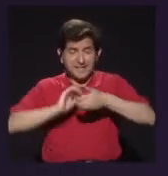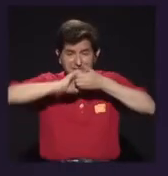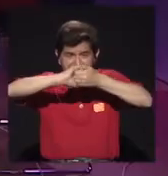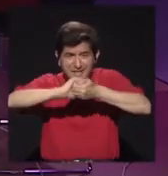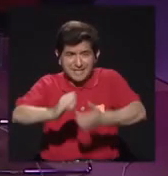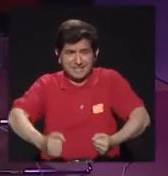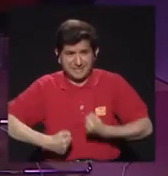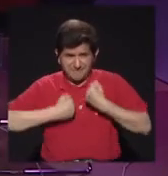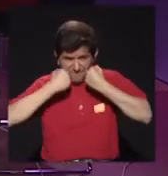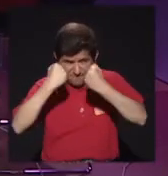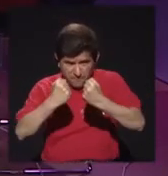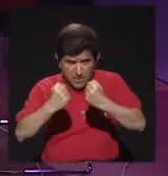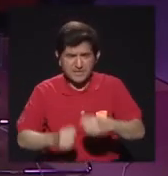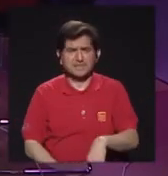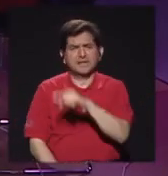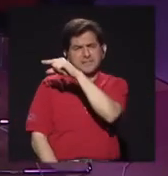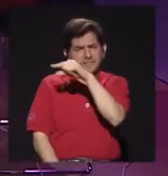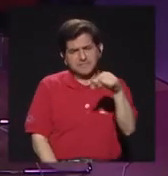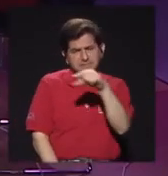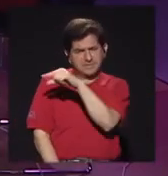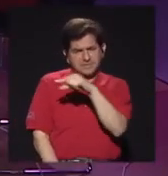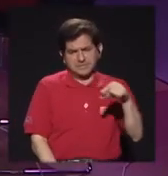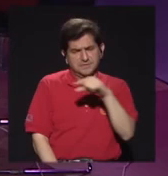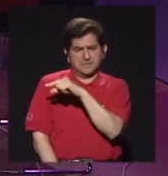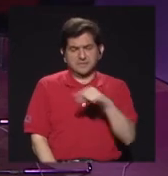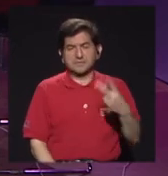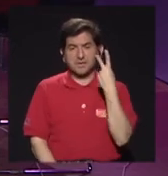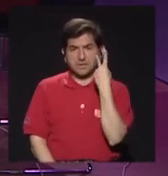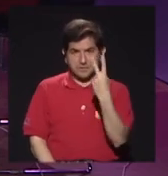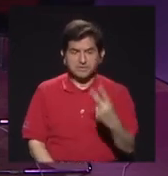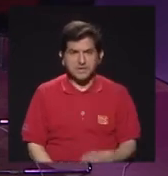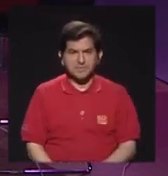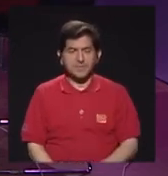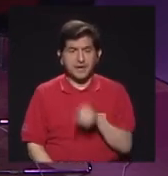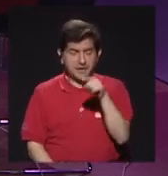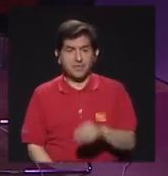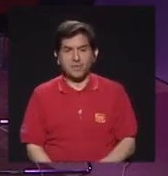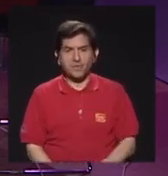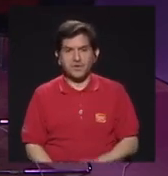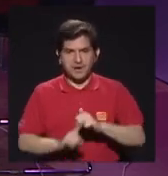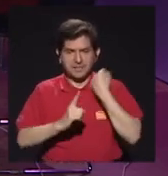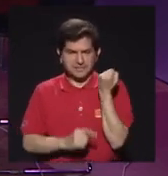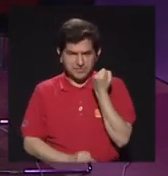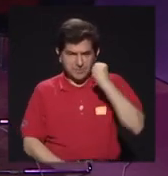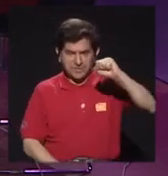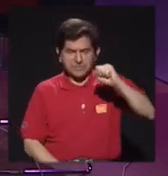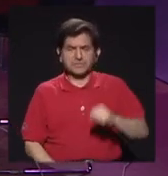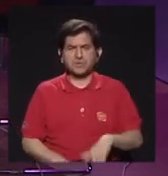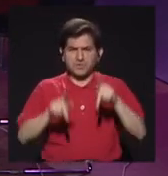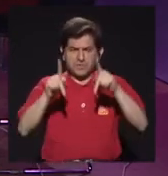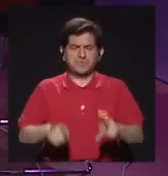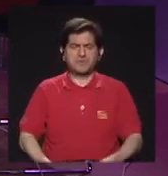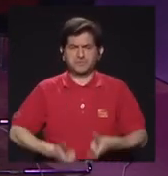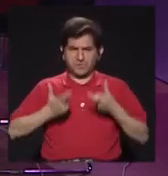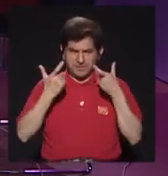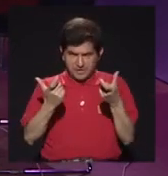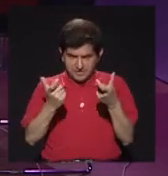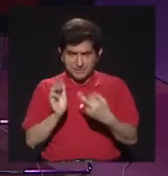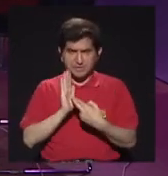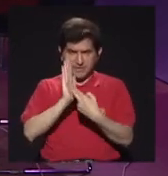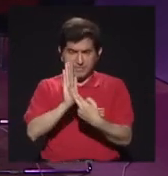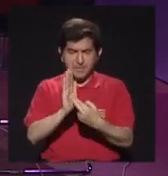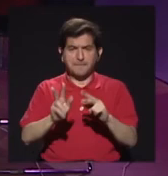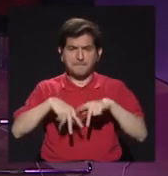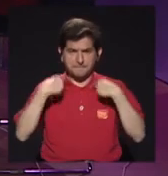fortaleciendo semana tras semana y estamos viendo una radicalización de los sectores más pudientes económicamente representados por